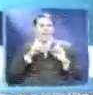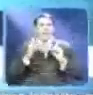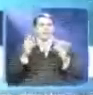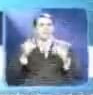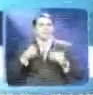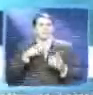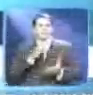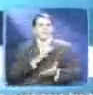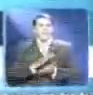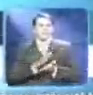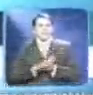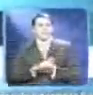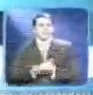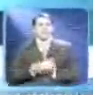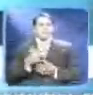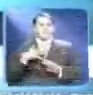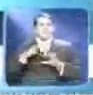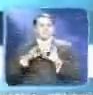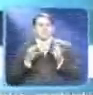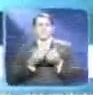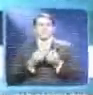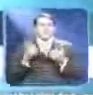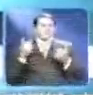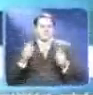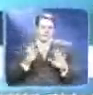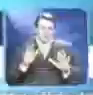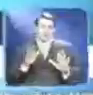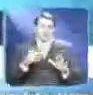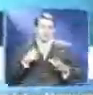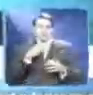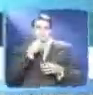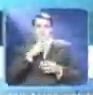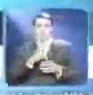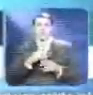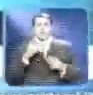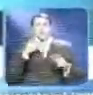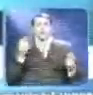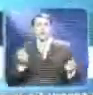estoy bien, un mensaje a mi familia en el sentido de que estoy bien y